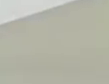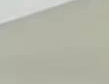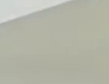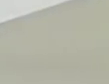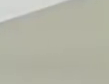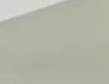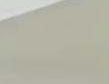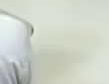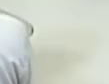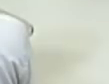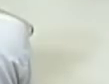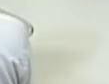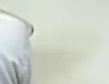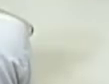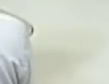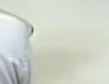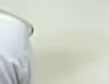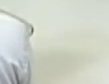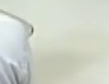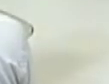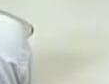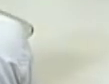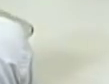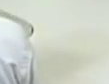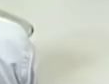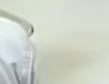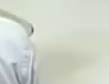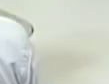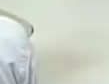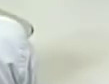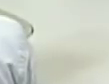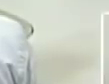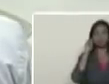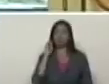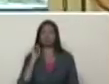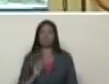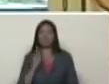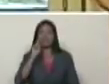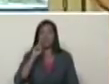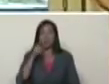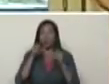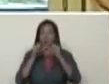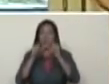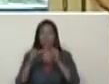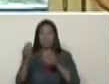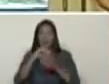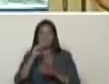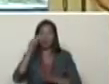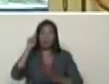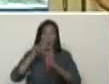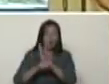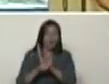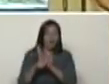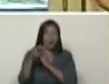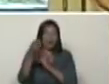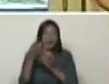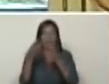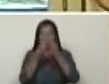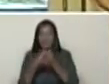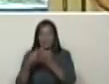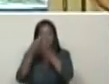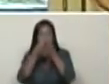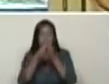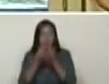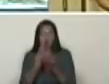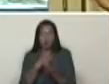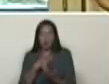siga funcionando. Necesitamos que esto siga funcionando, pero con el bloqueo financiero, objetivamente,